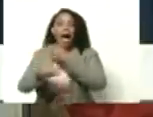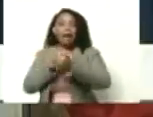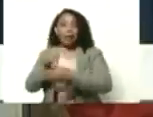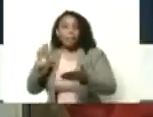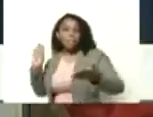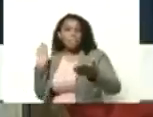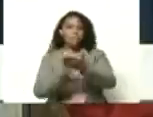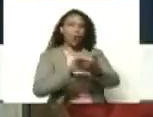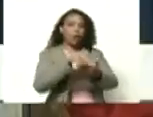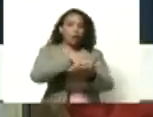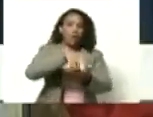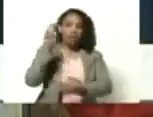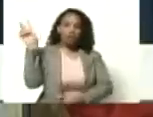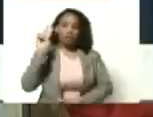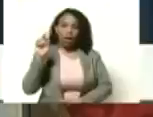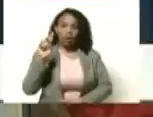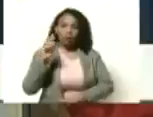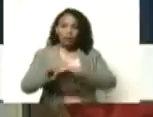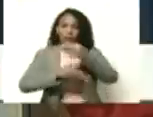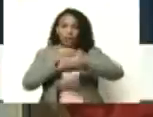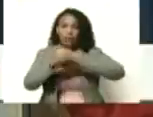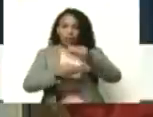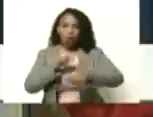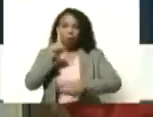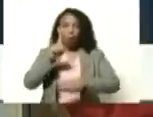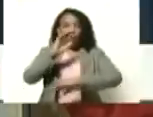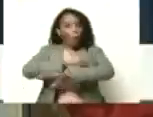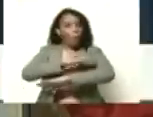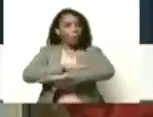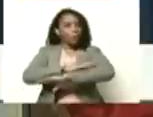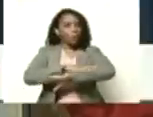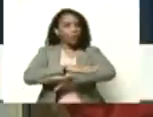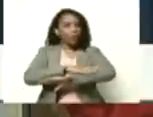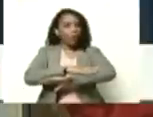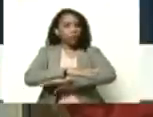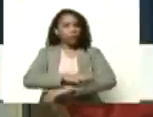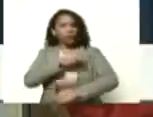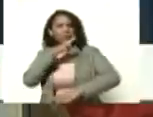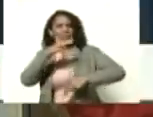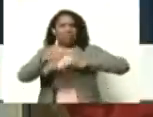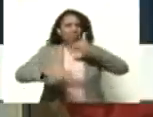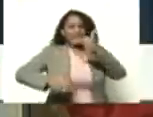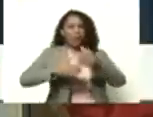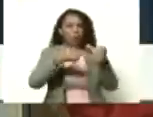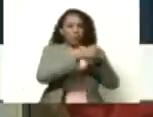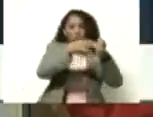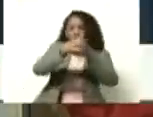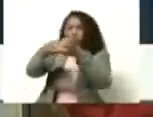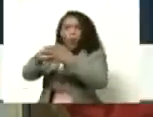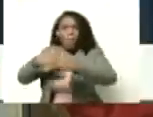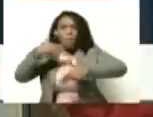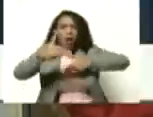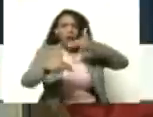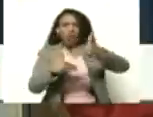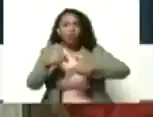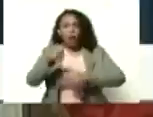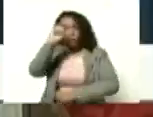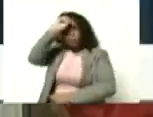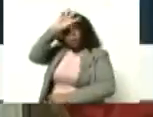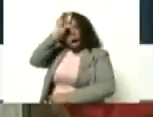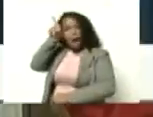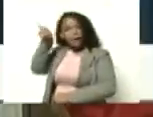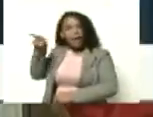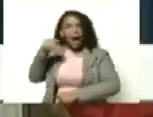al estado venezolano terminó siendo una acción criminal de mafias que en las minas del callao